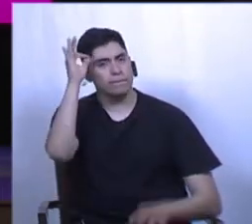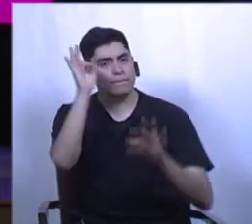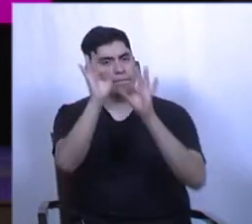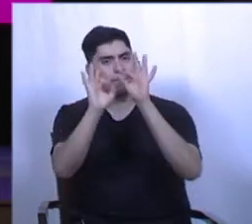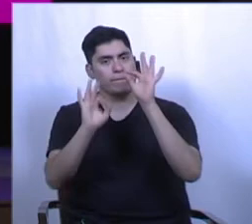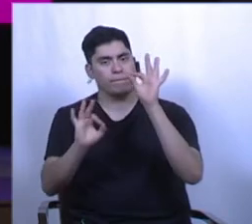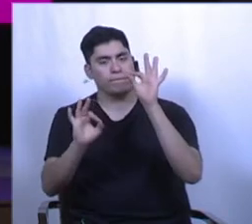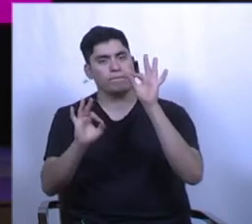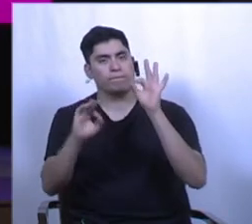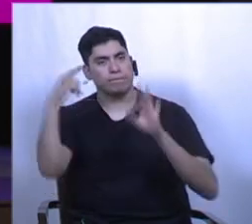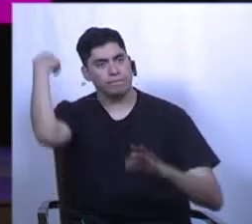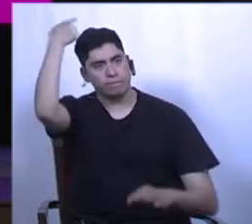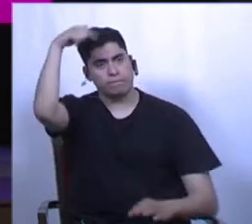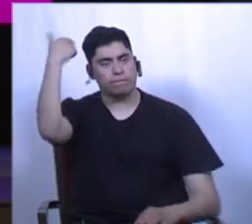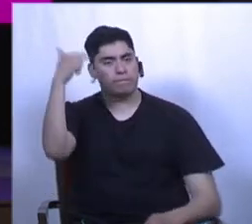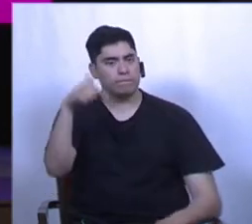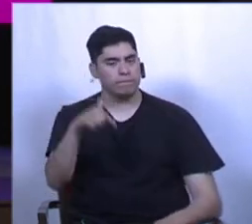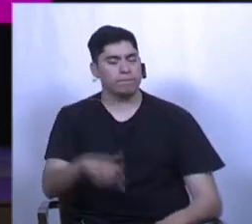Acá,